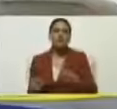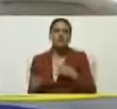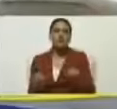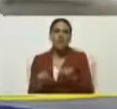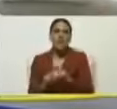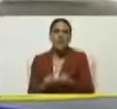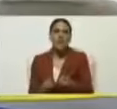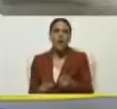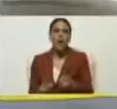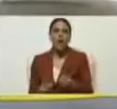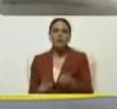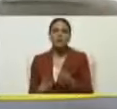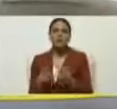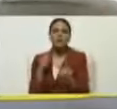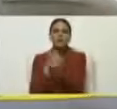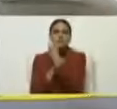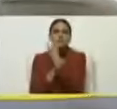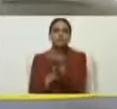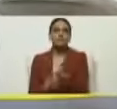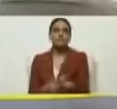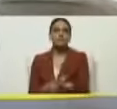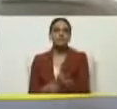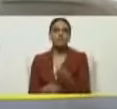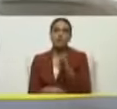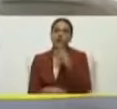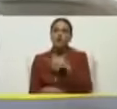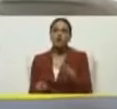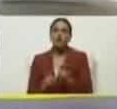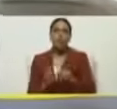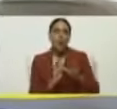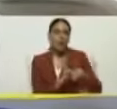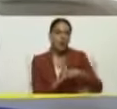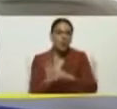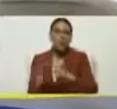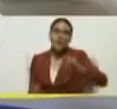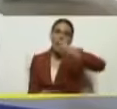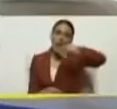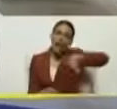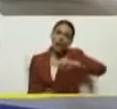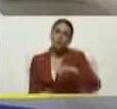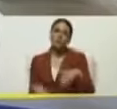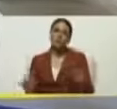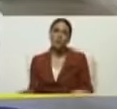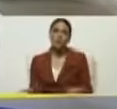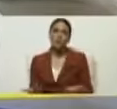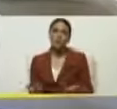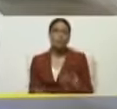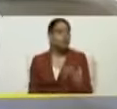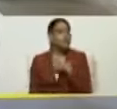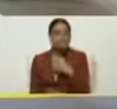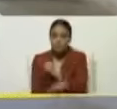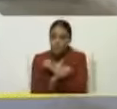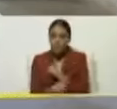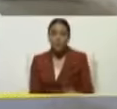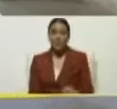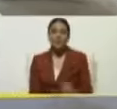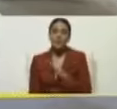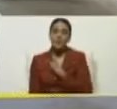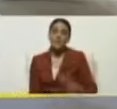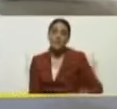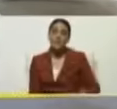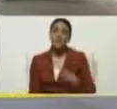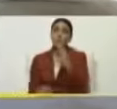estafados. Nos sentimos robados. No es posible, compañero presidente, que si